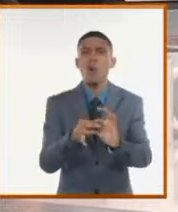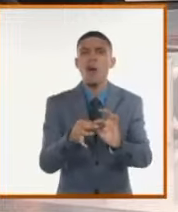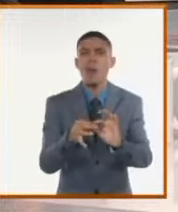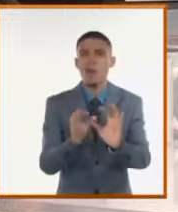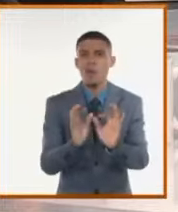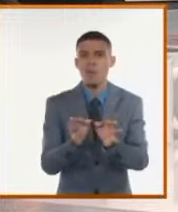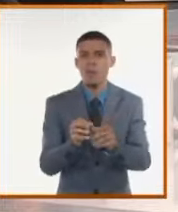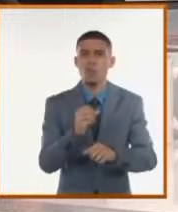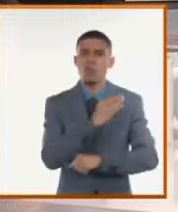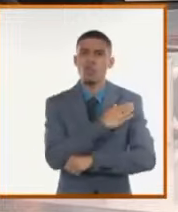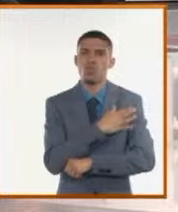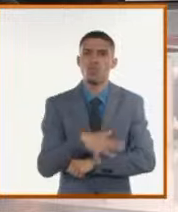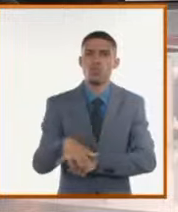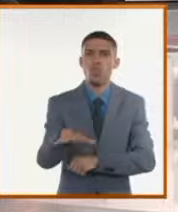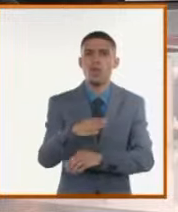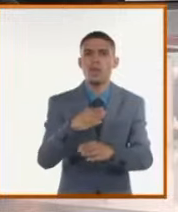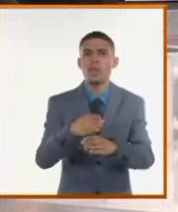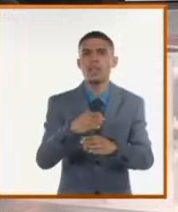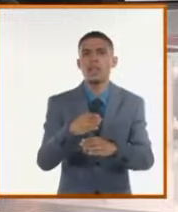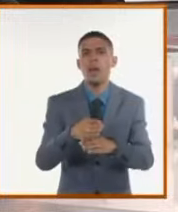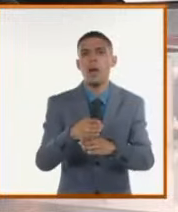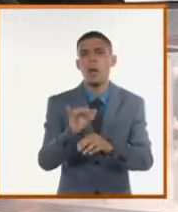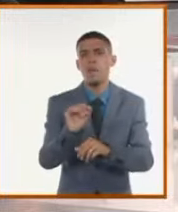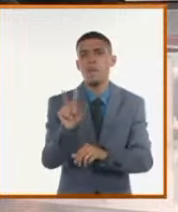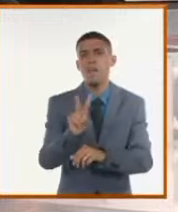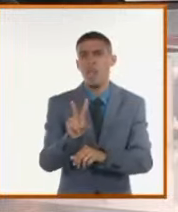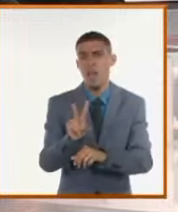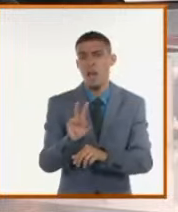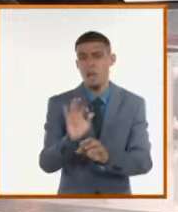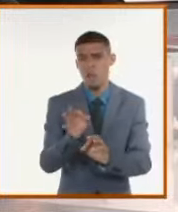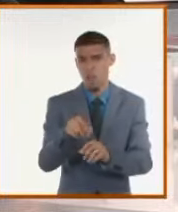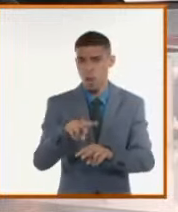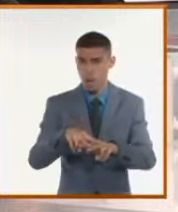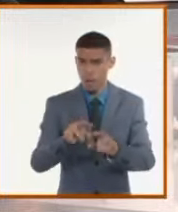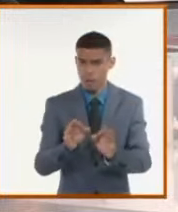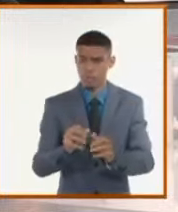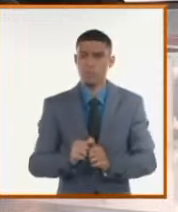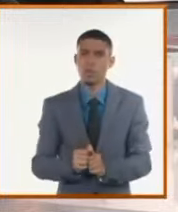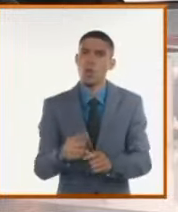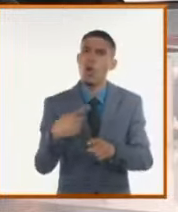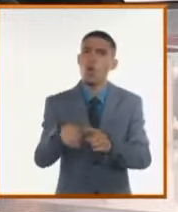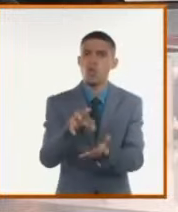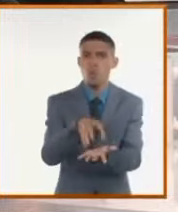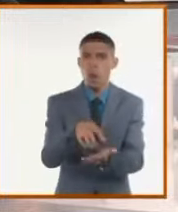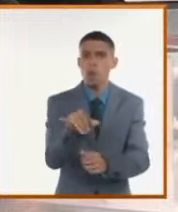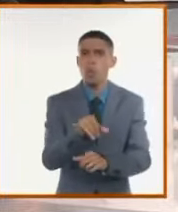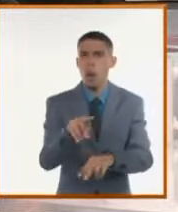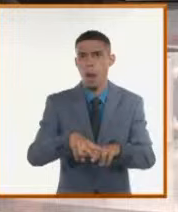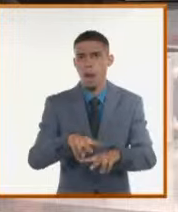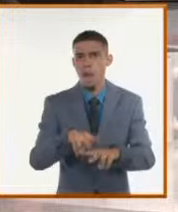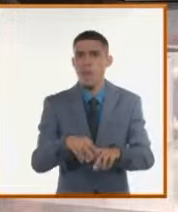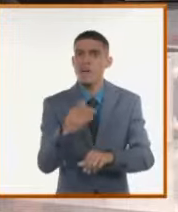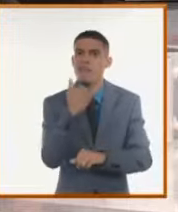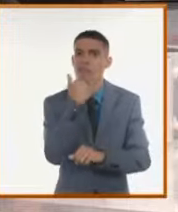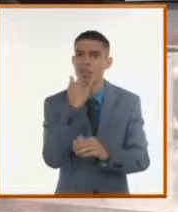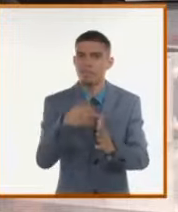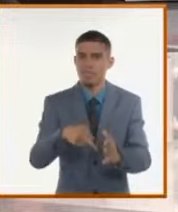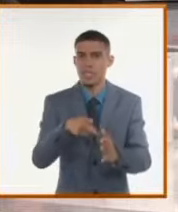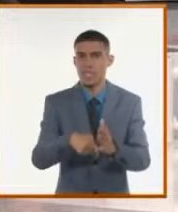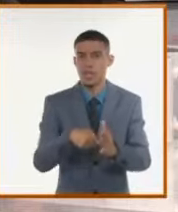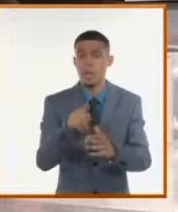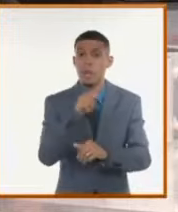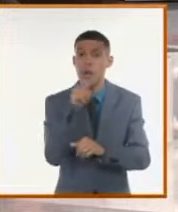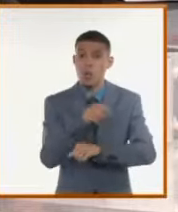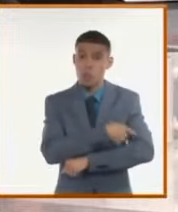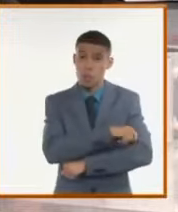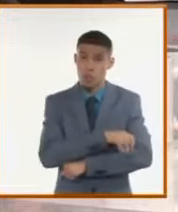de Santiago de Las Vegas por allá atrás o en otros en otros lugares de la de la capital y preguntan las